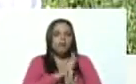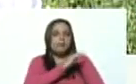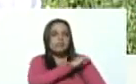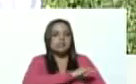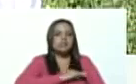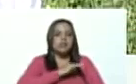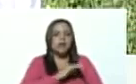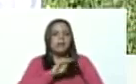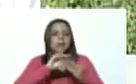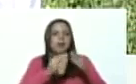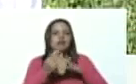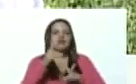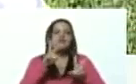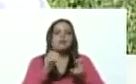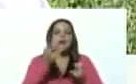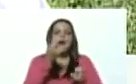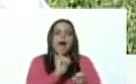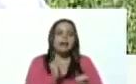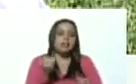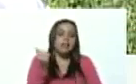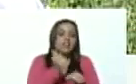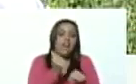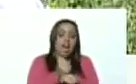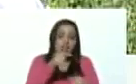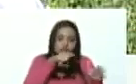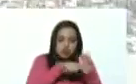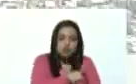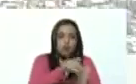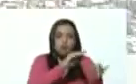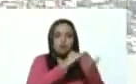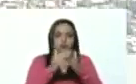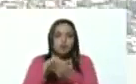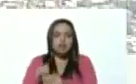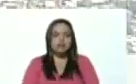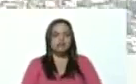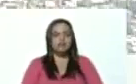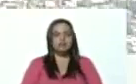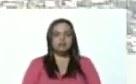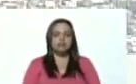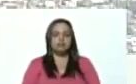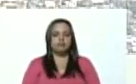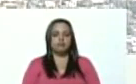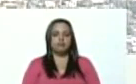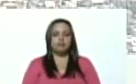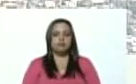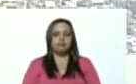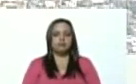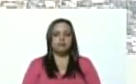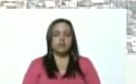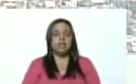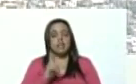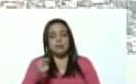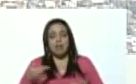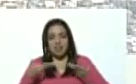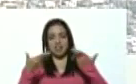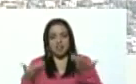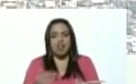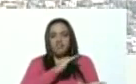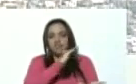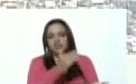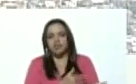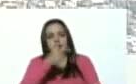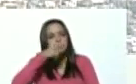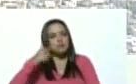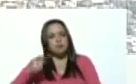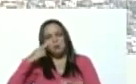Tricolor se materializa en el territorio. Correcto, se materializa en el territorio. Además empodera al pueblo, ¿no? Como